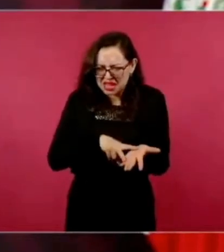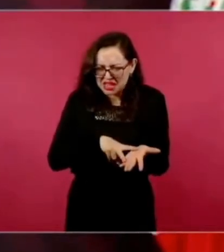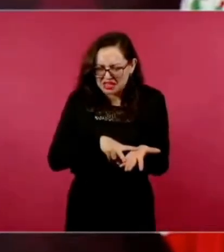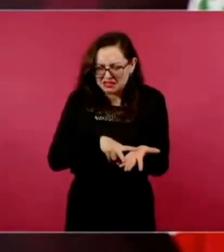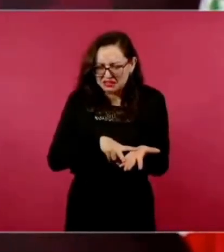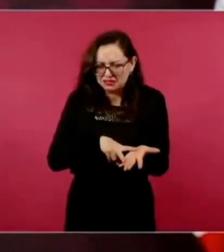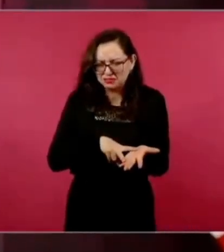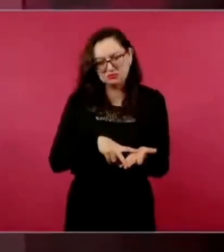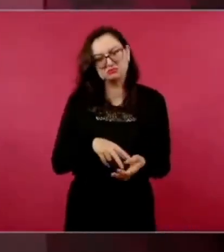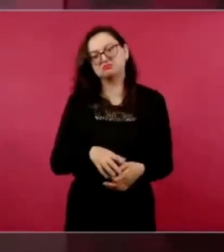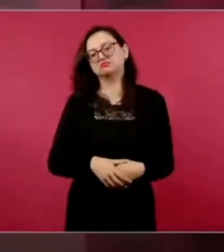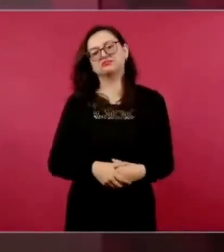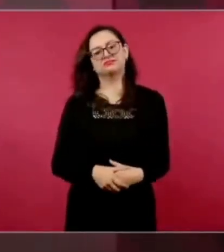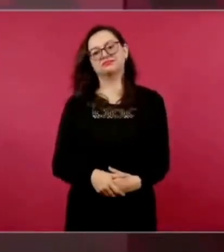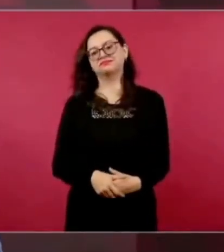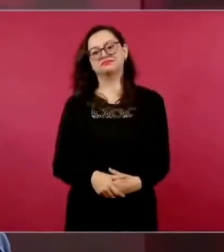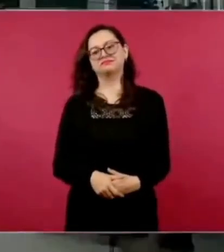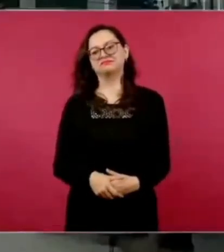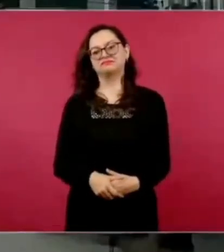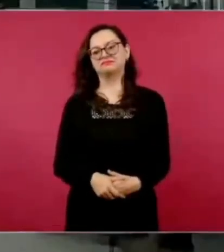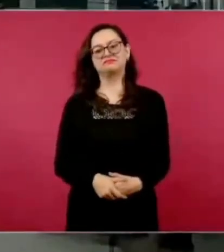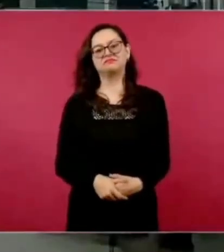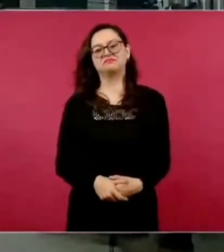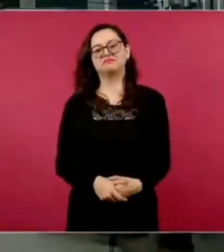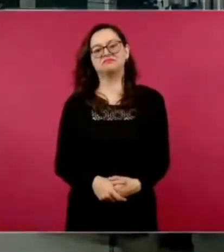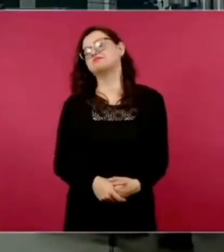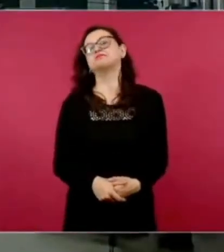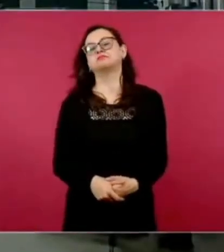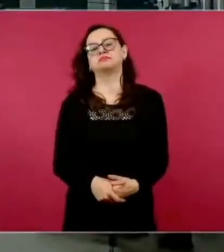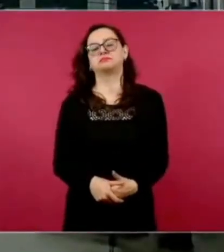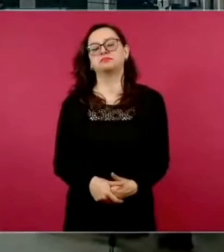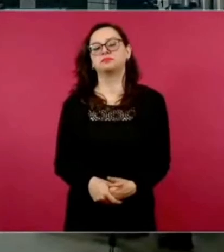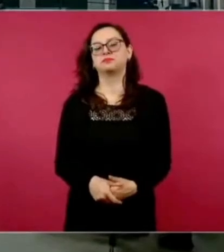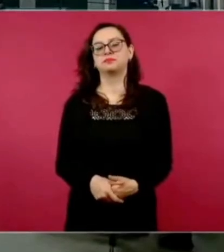¿Qué pasó? Nadie quería